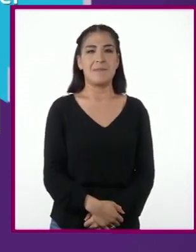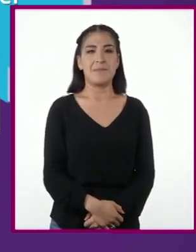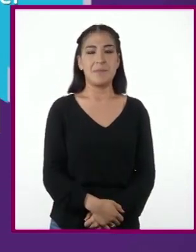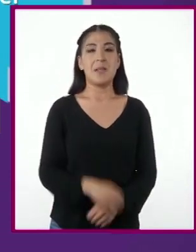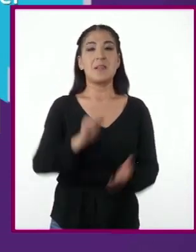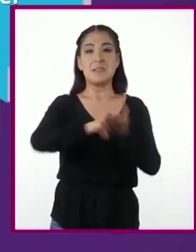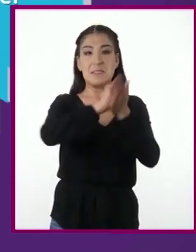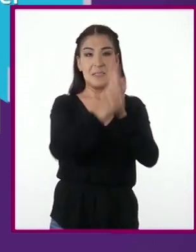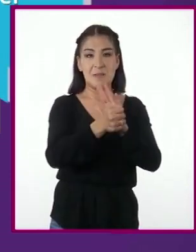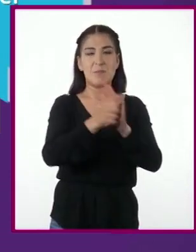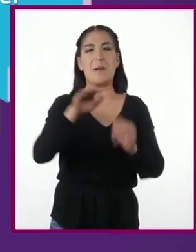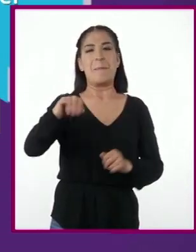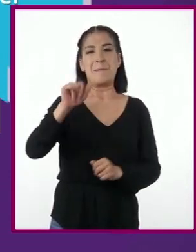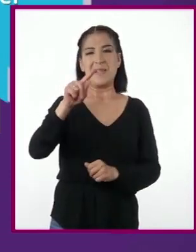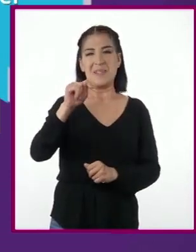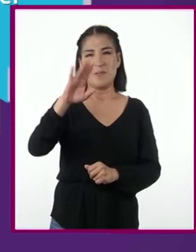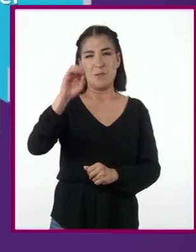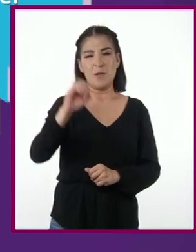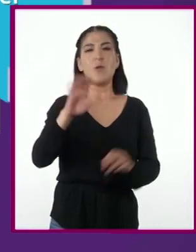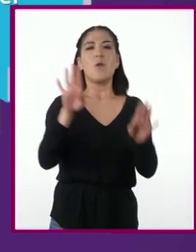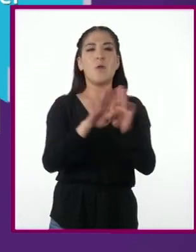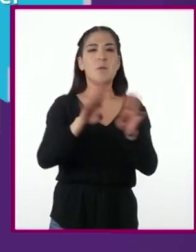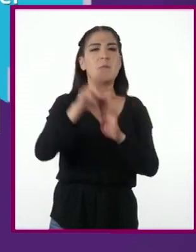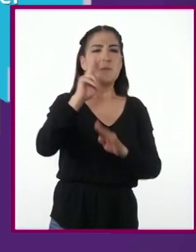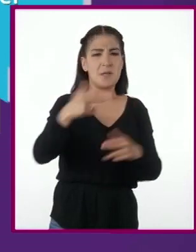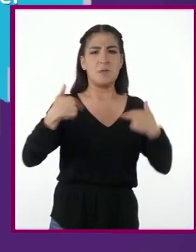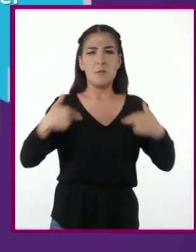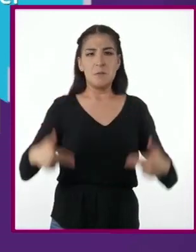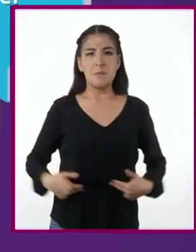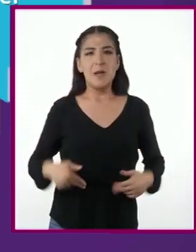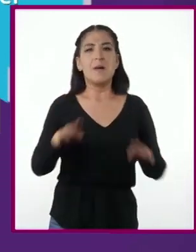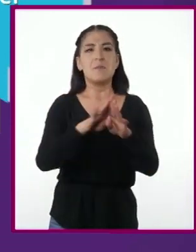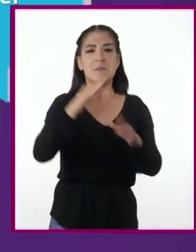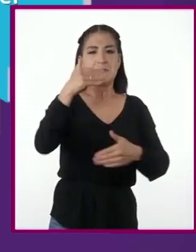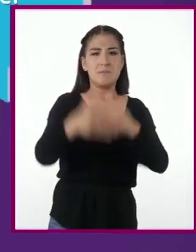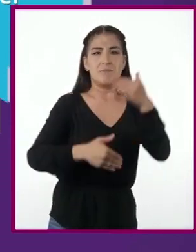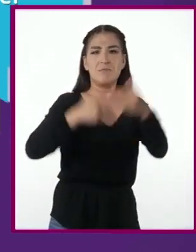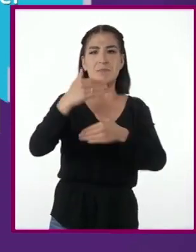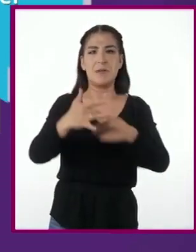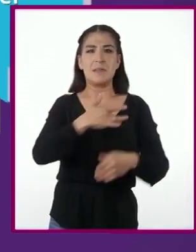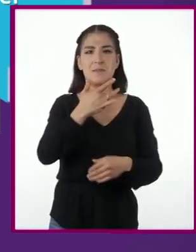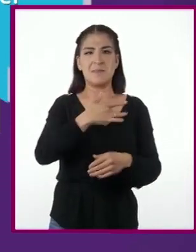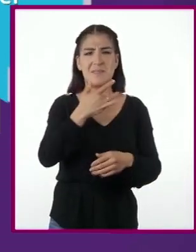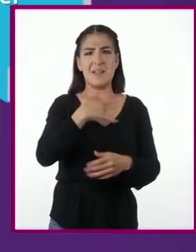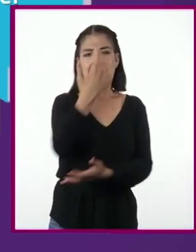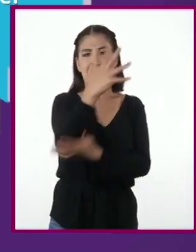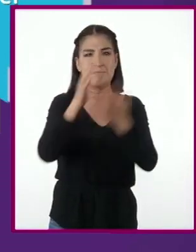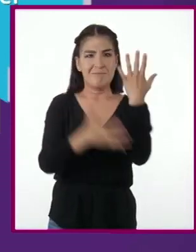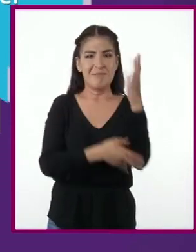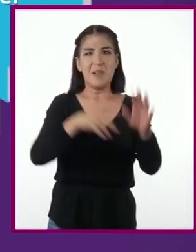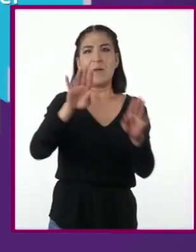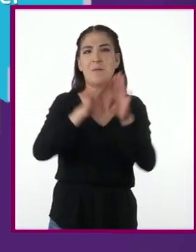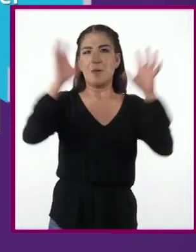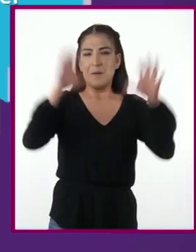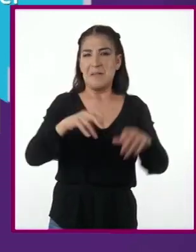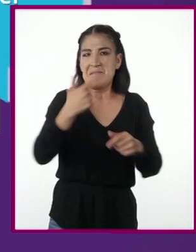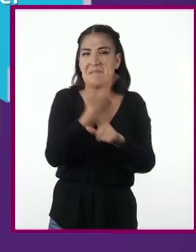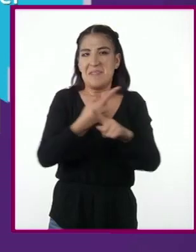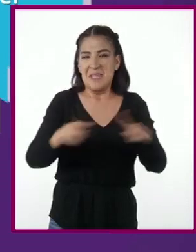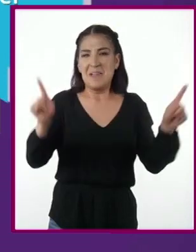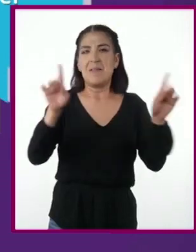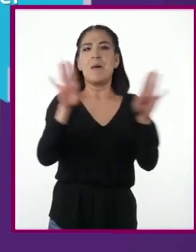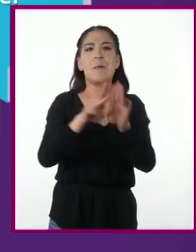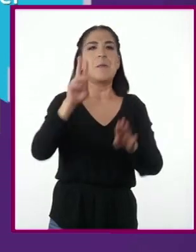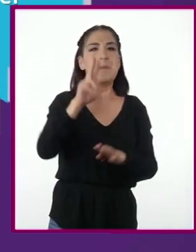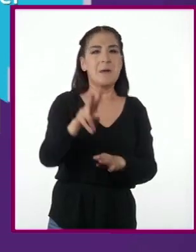Los símbolos míticos revelan a los seres humanos poderes que van más allá de los naturales y que, en el